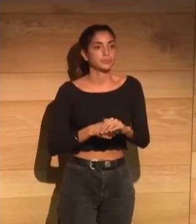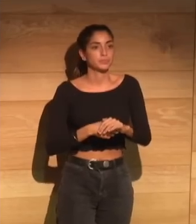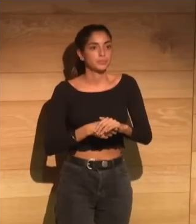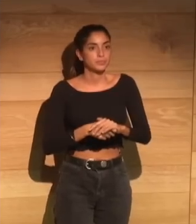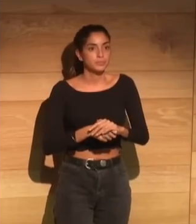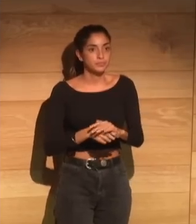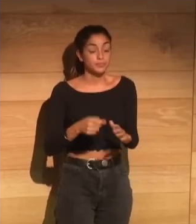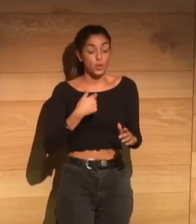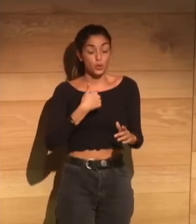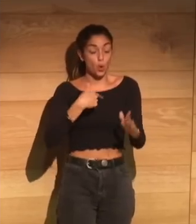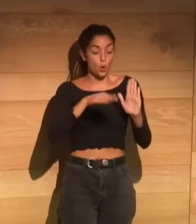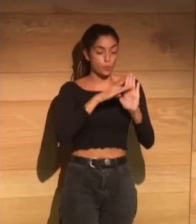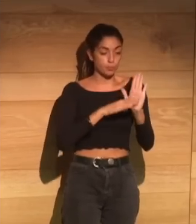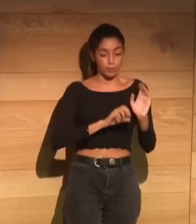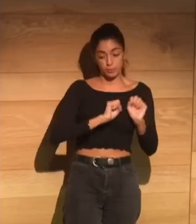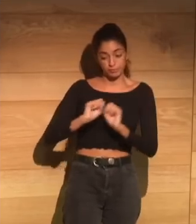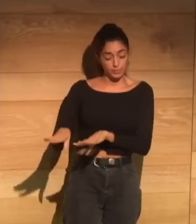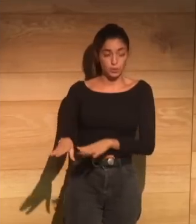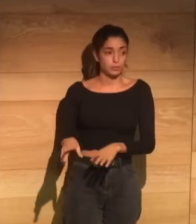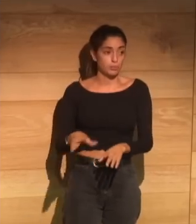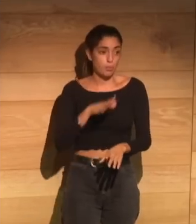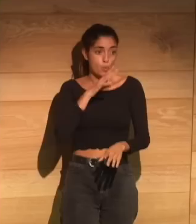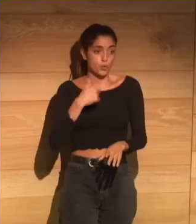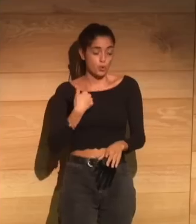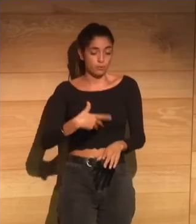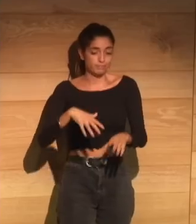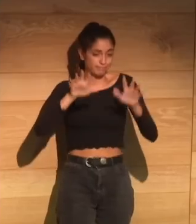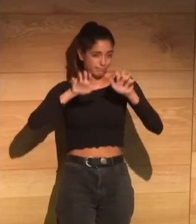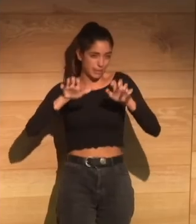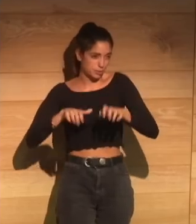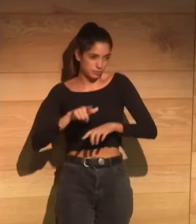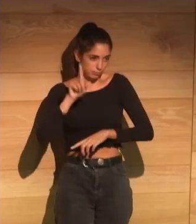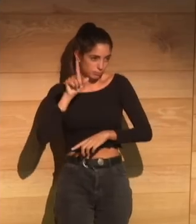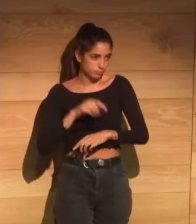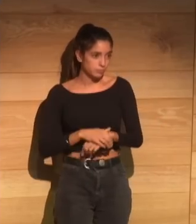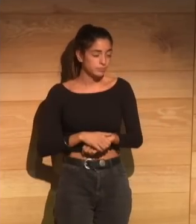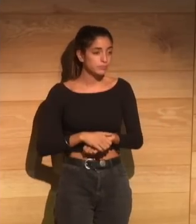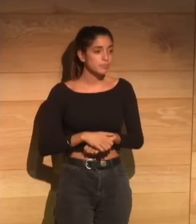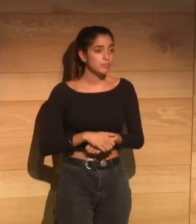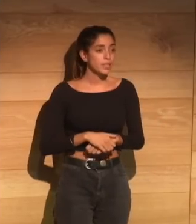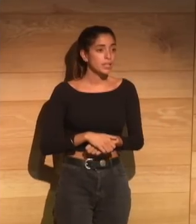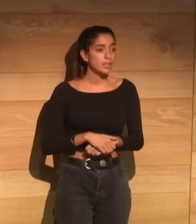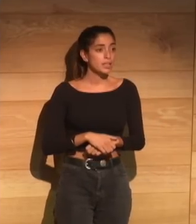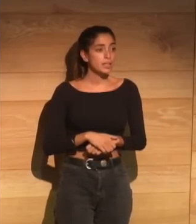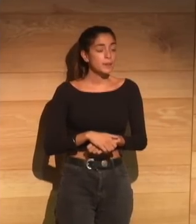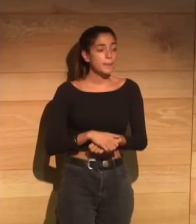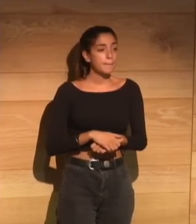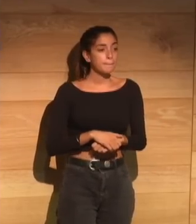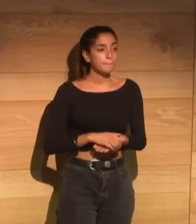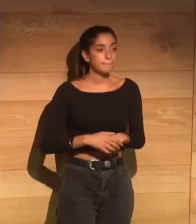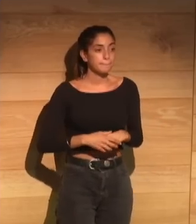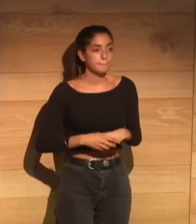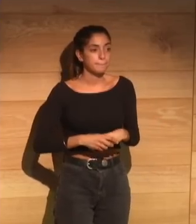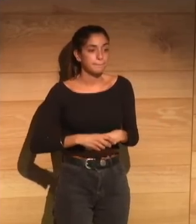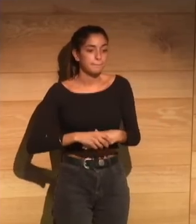dejo el programa hoy, porque yo ya he aprendido otra cosa, yo me voy a acostar. Lo de los autores griegos. Eurípides, no te sofocles, que te esquilo. Eso era.